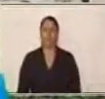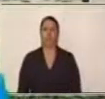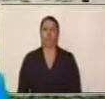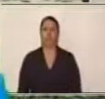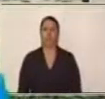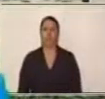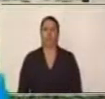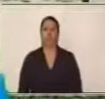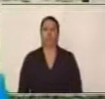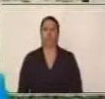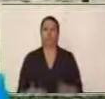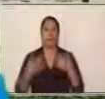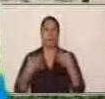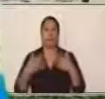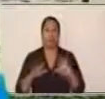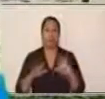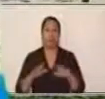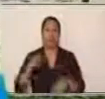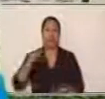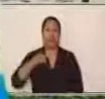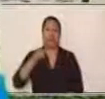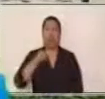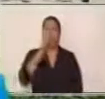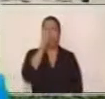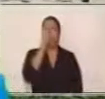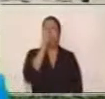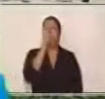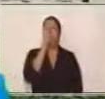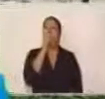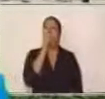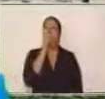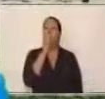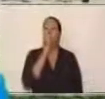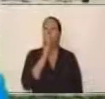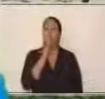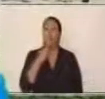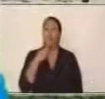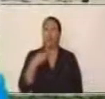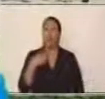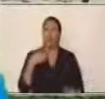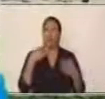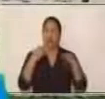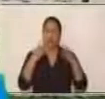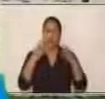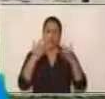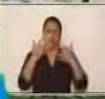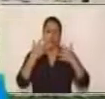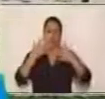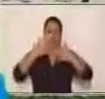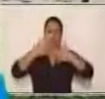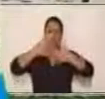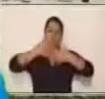mucha paciencia voy a intentar pasar una parte sobre otra. Ya lo tengo. Muy bien.